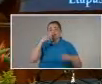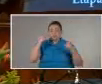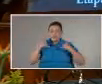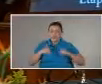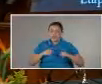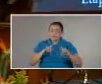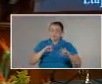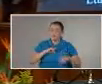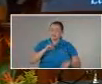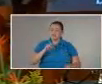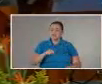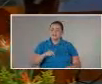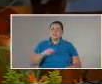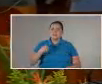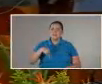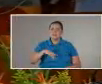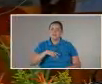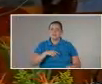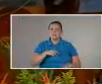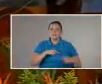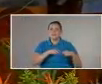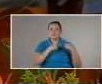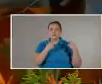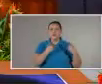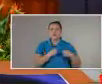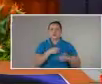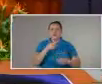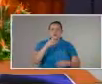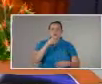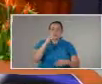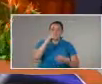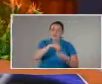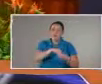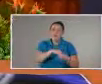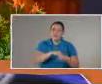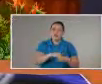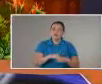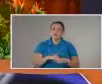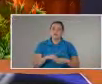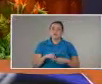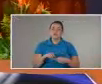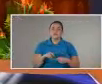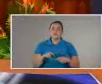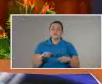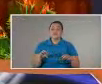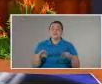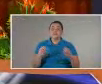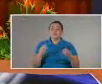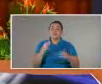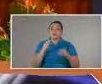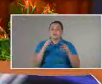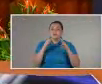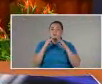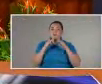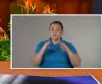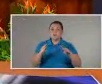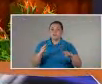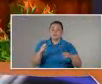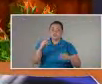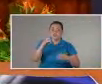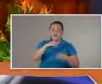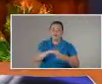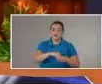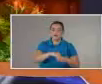tal vez las tapamos, les dimos la vuelta, sí, pero las guardamos, como Moisés que guardó aquel egipcio muerto, ¿no? El cadáver lo guardó abajo de la